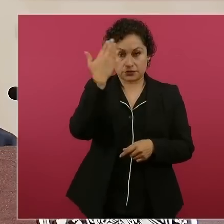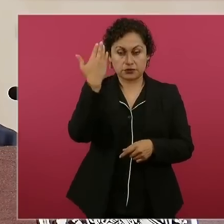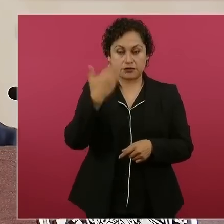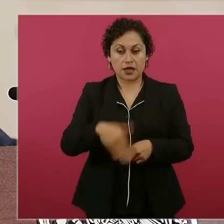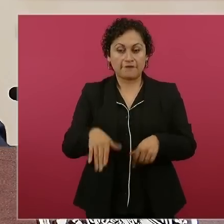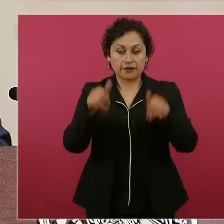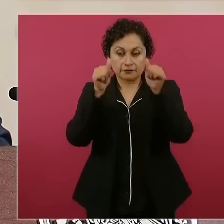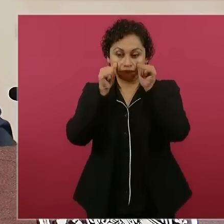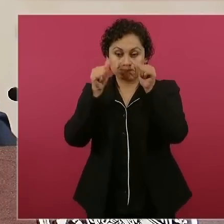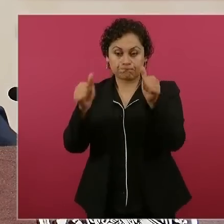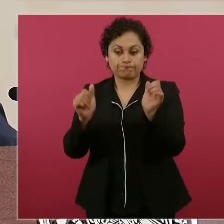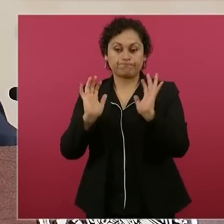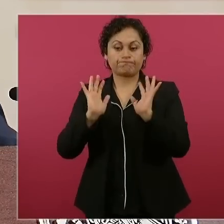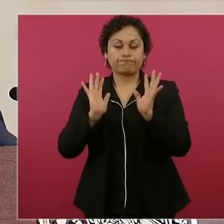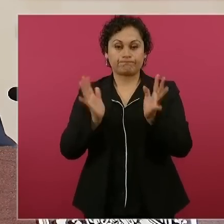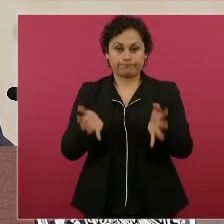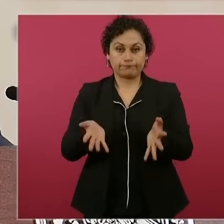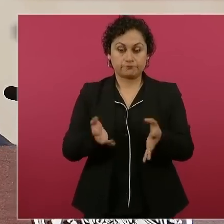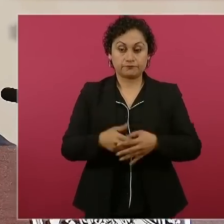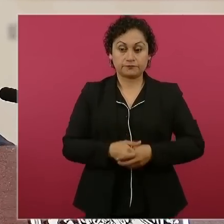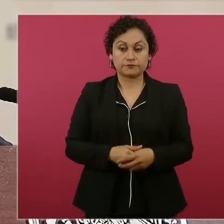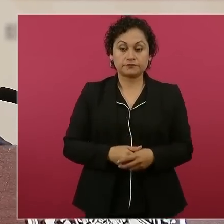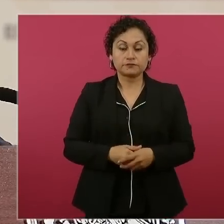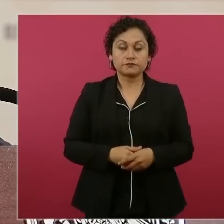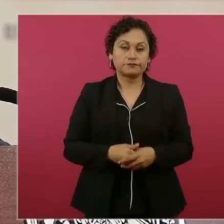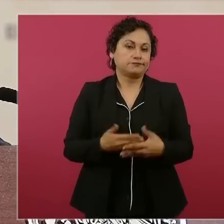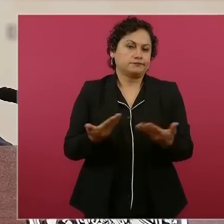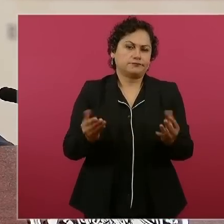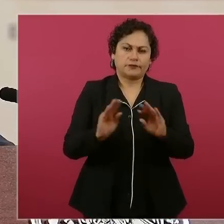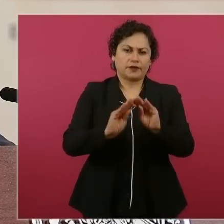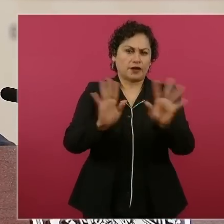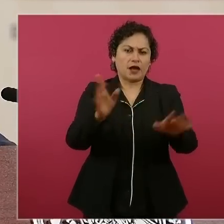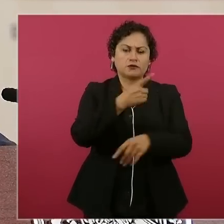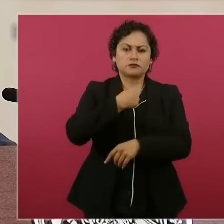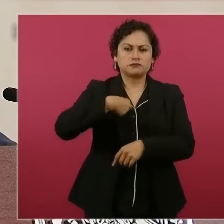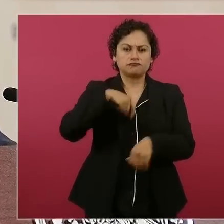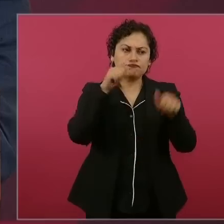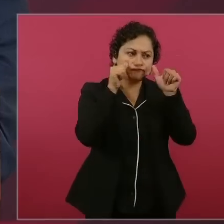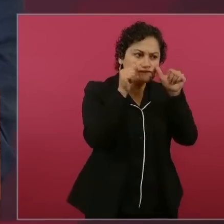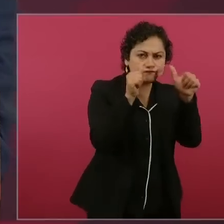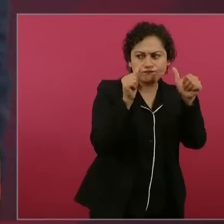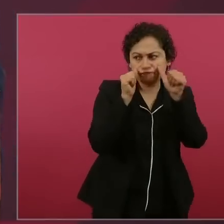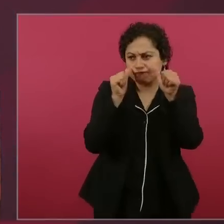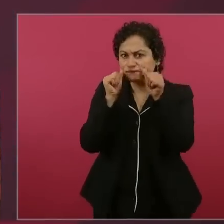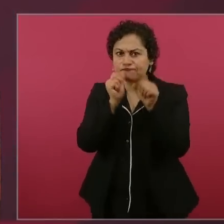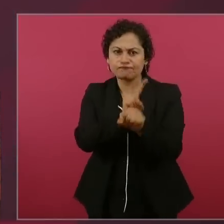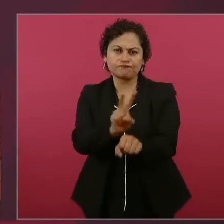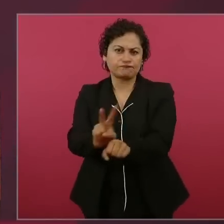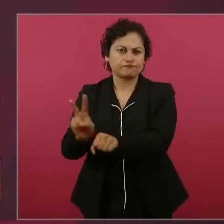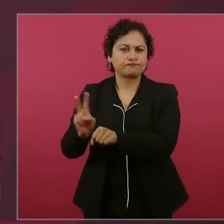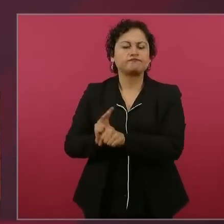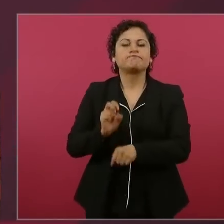atendido el asunto y estamos en todo pendientes. Ayer